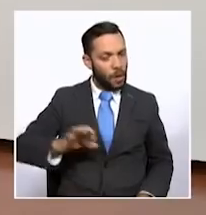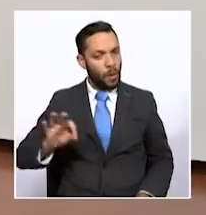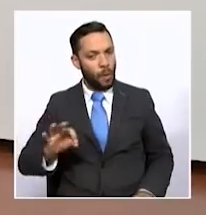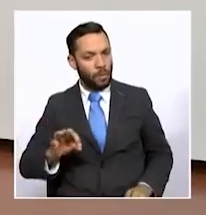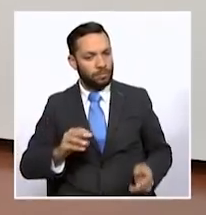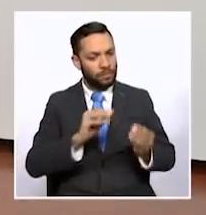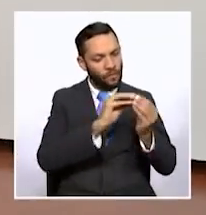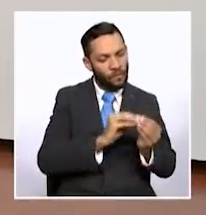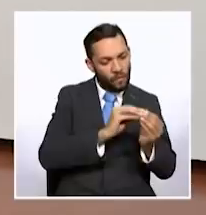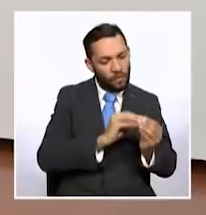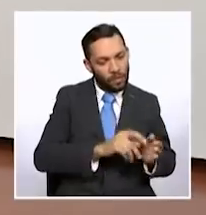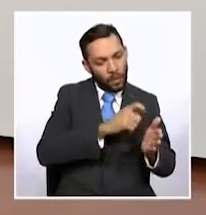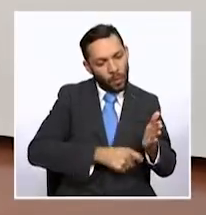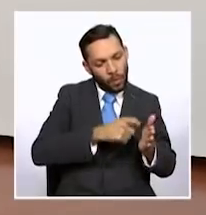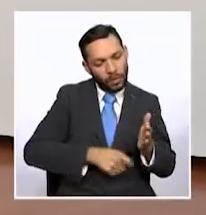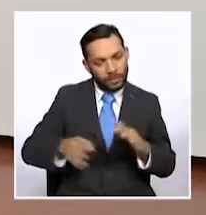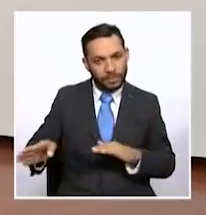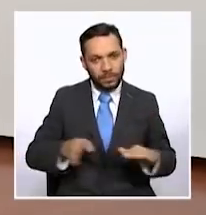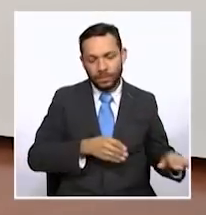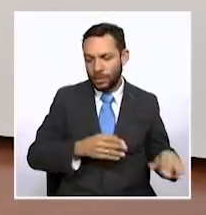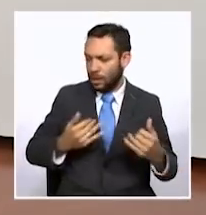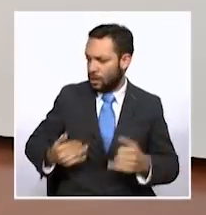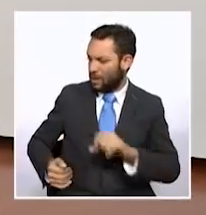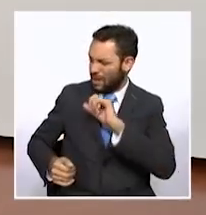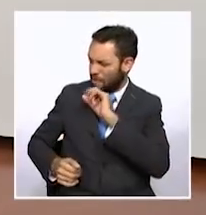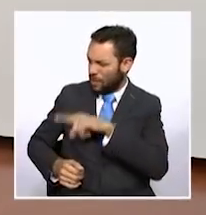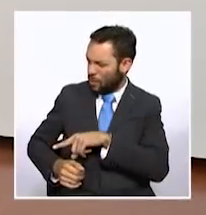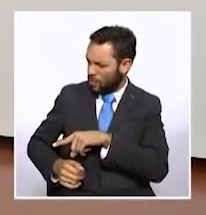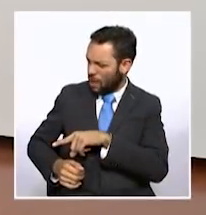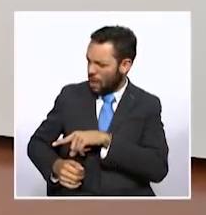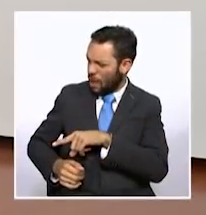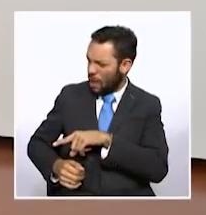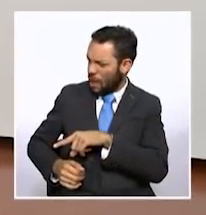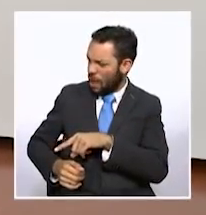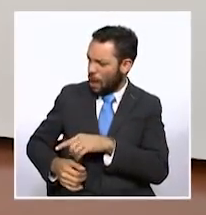corrección. Lina, me hacía una pregunta ahorita, lo de la botella, ¿y cuál es la otra?